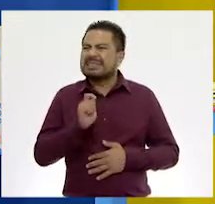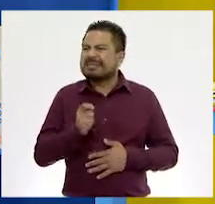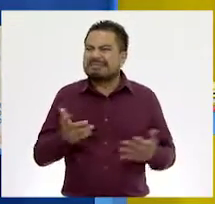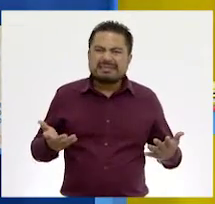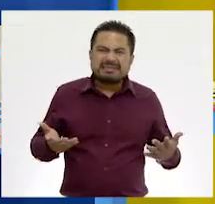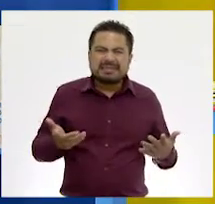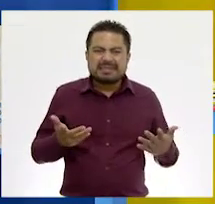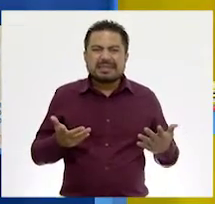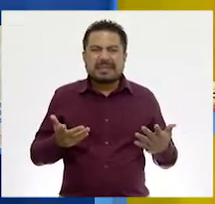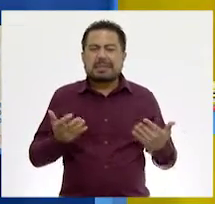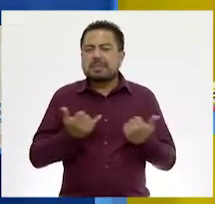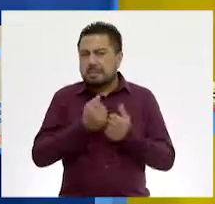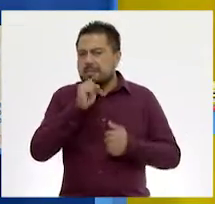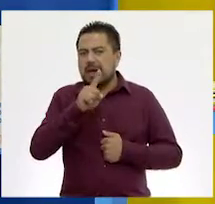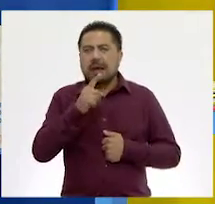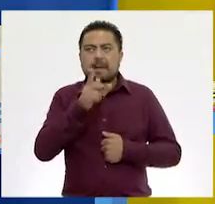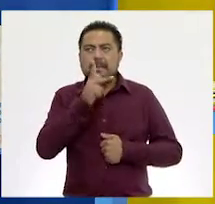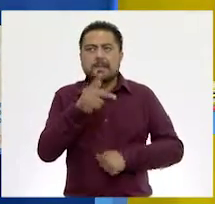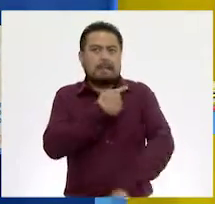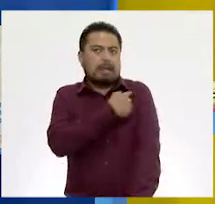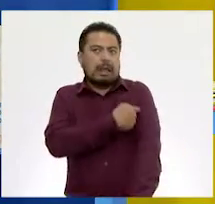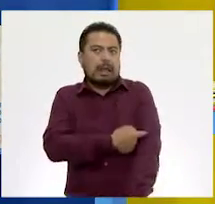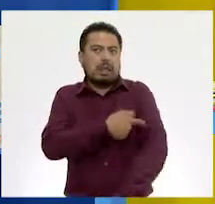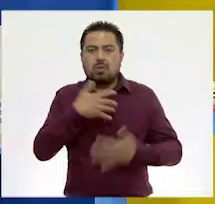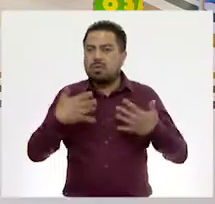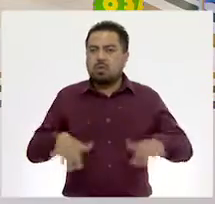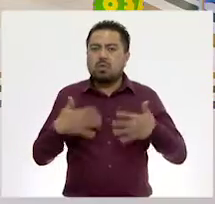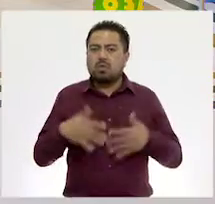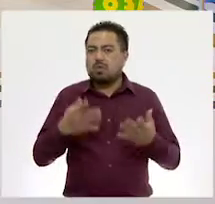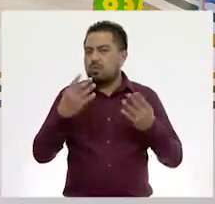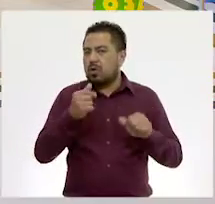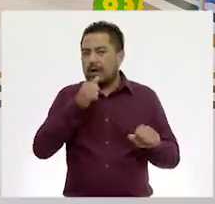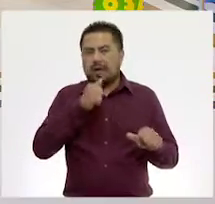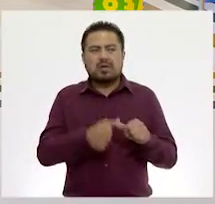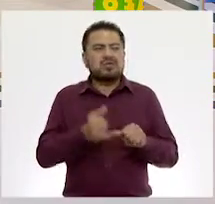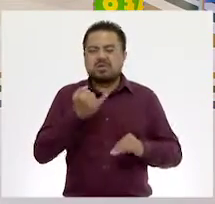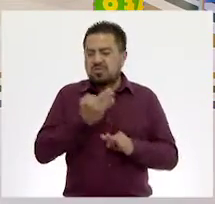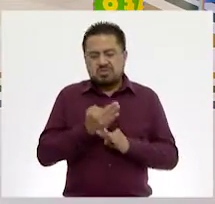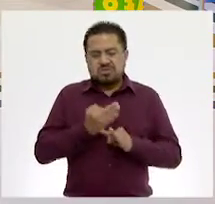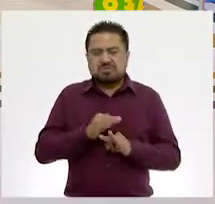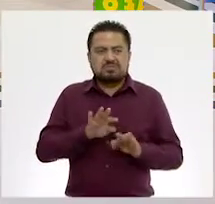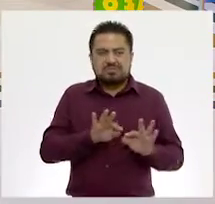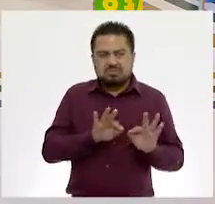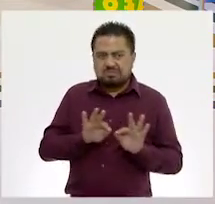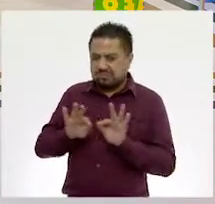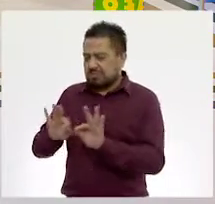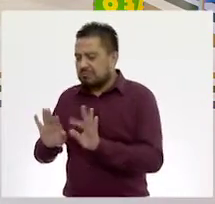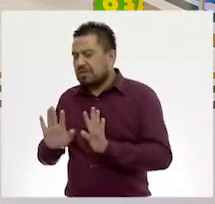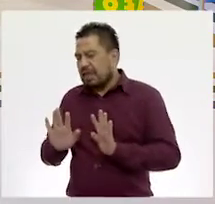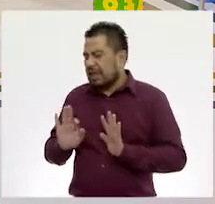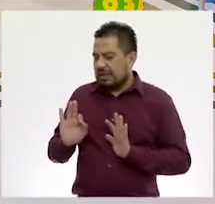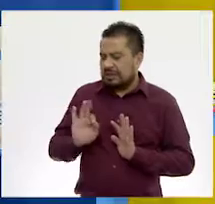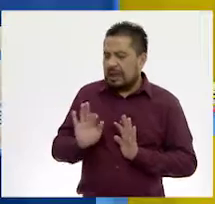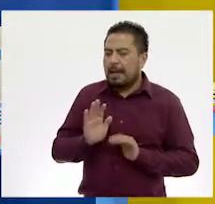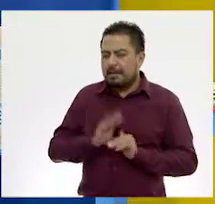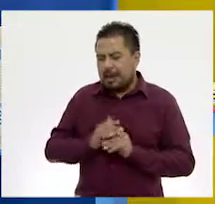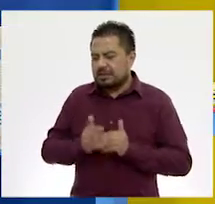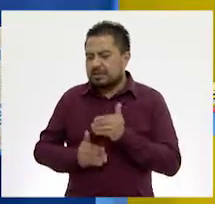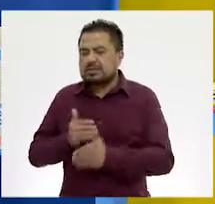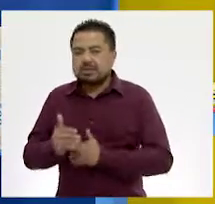Caverna. Caverna también es una palabra larga, ¿verdad? Así es, bueno, tiene muchas letras. Hoy no va a jugar caverna, en otra ocasión será. En otra ocasión.